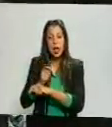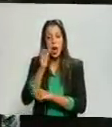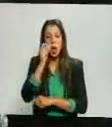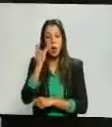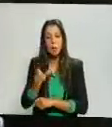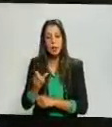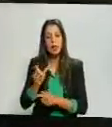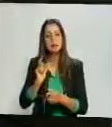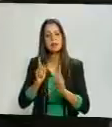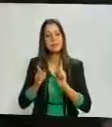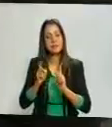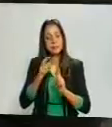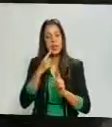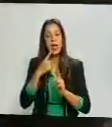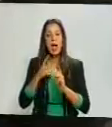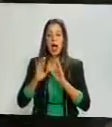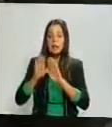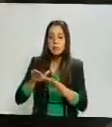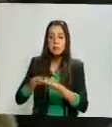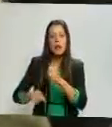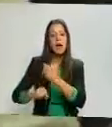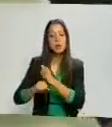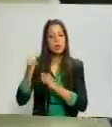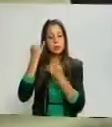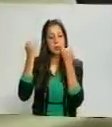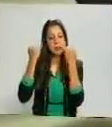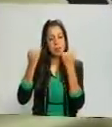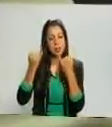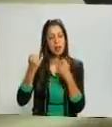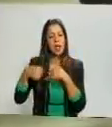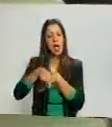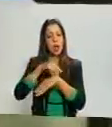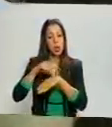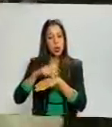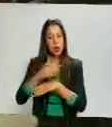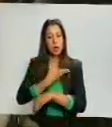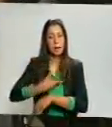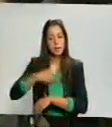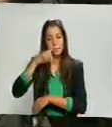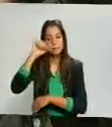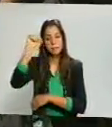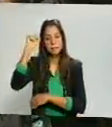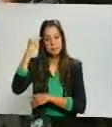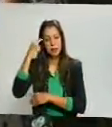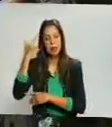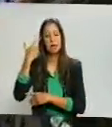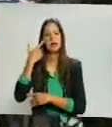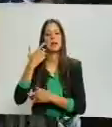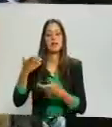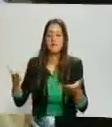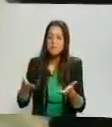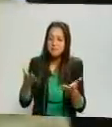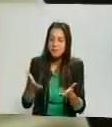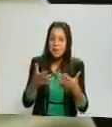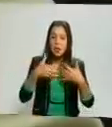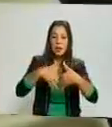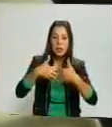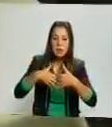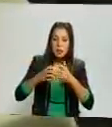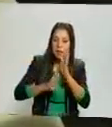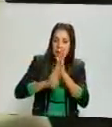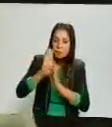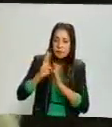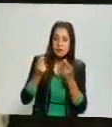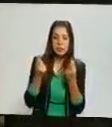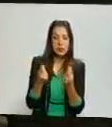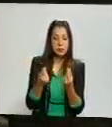su respaldo a las políticas implementadas por el gobierno nacional a fin de impulsar la economía del país a partir de